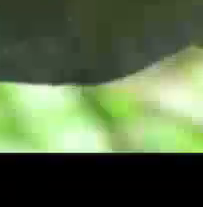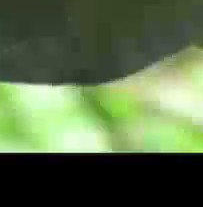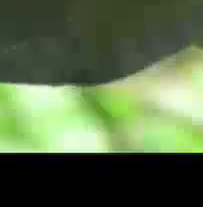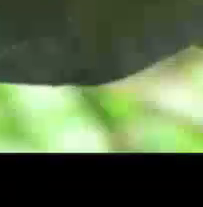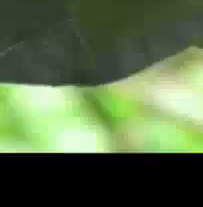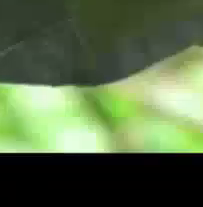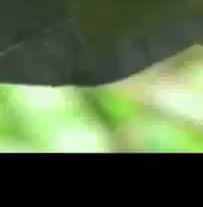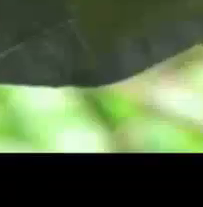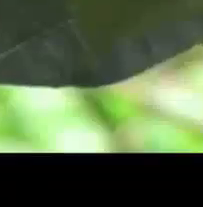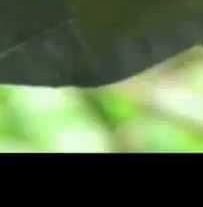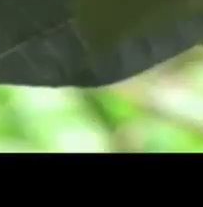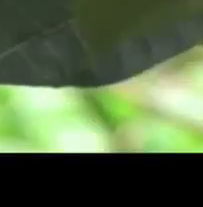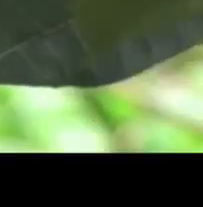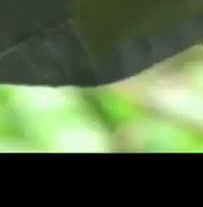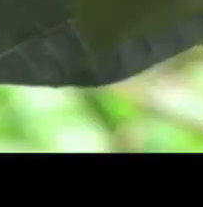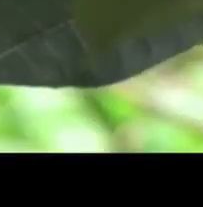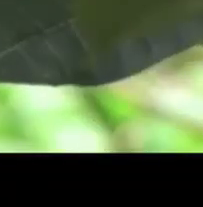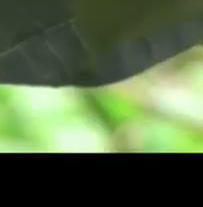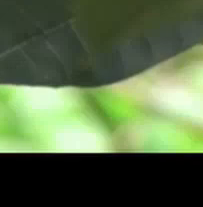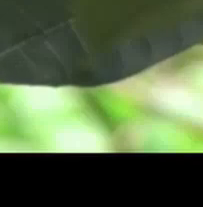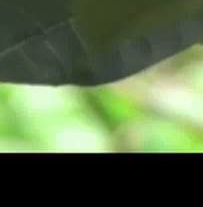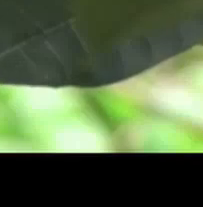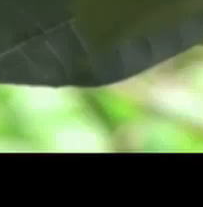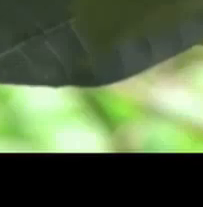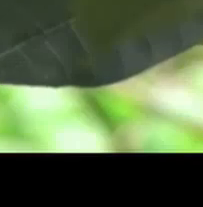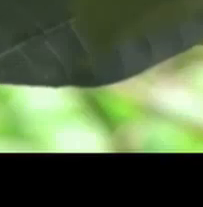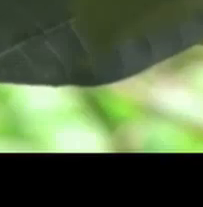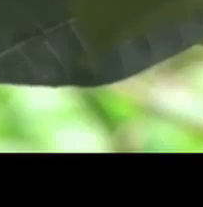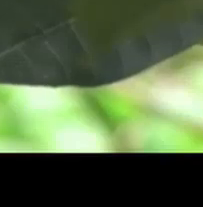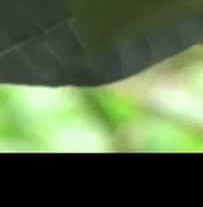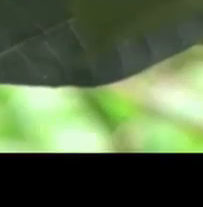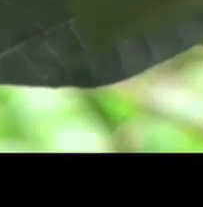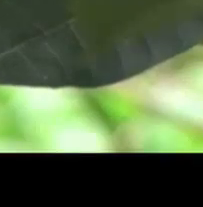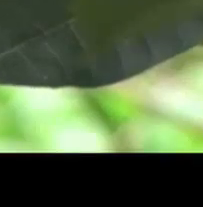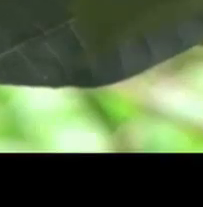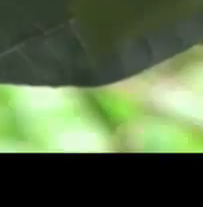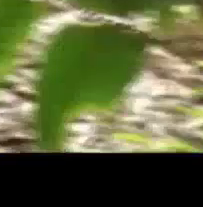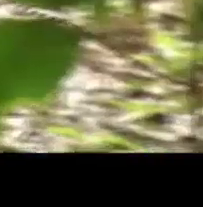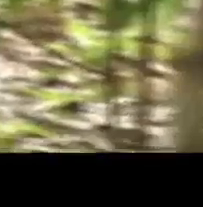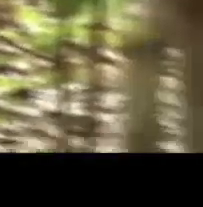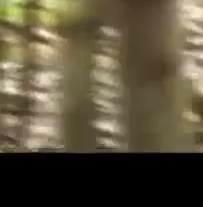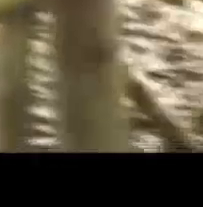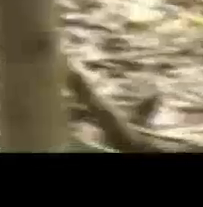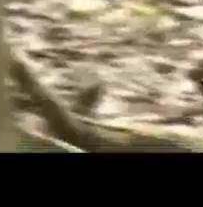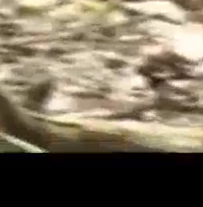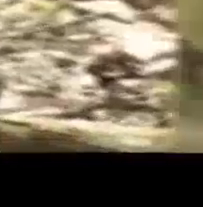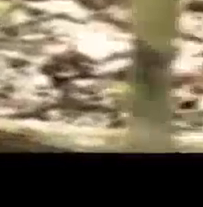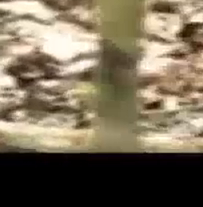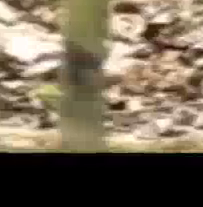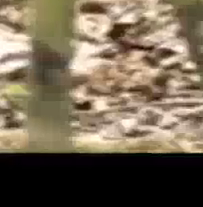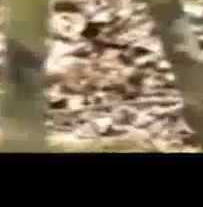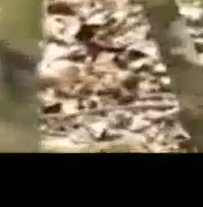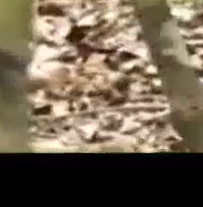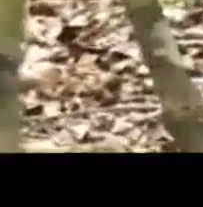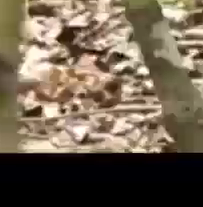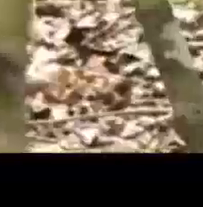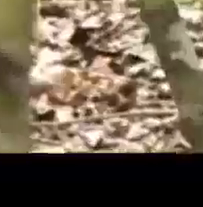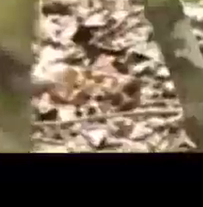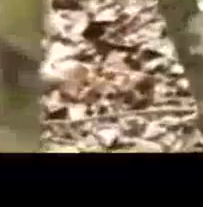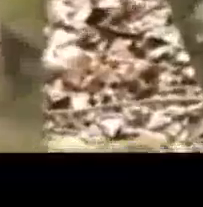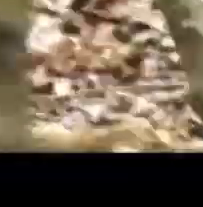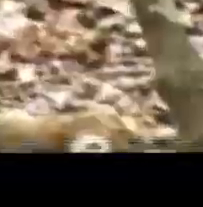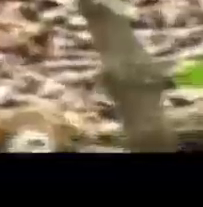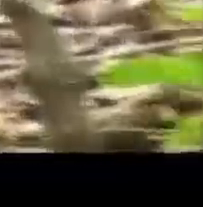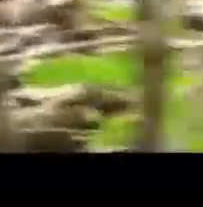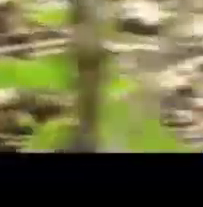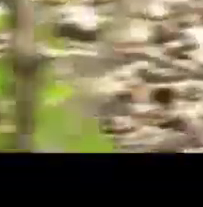mamíferos. Además, potencia el trabajo comunitario para su conservación, y no es para menos.